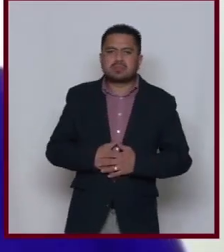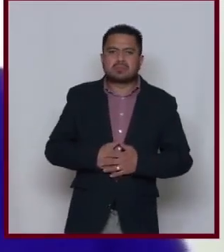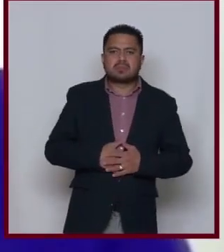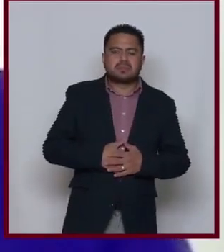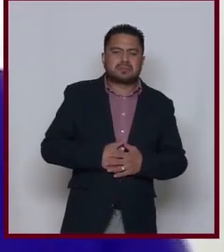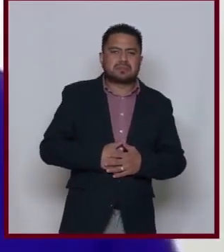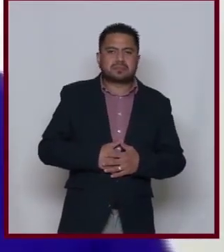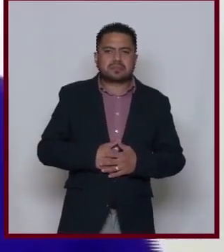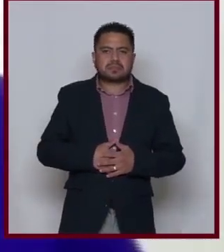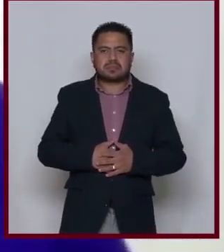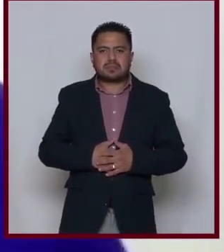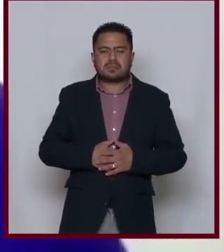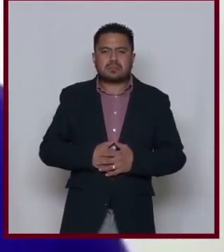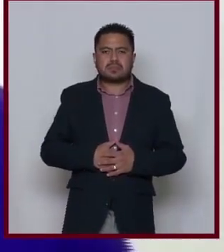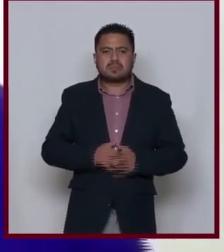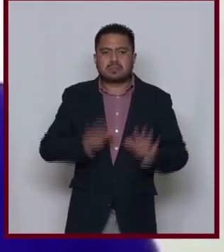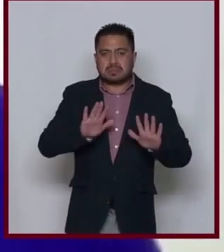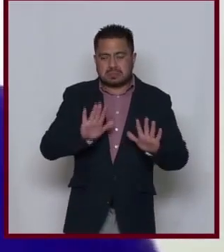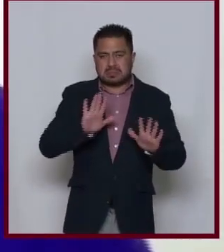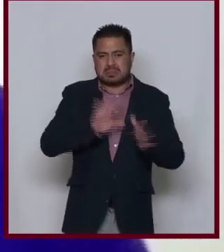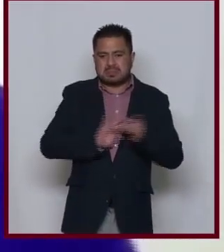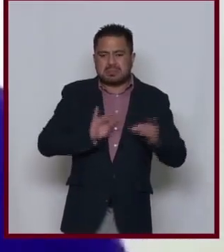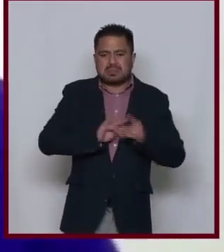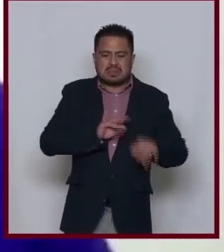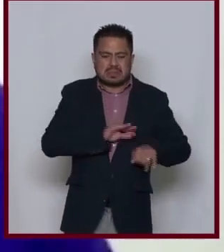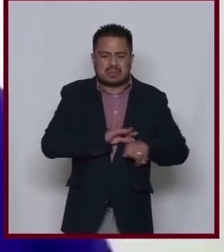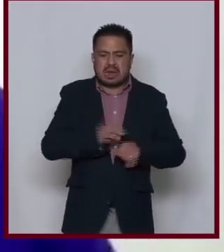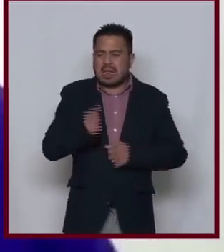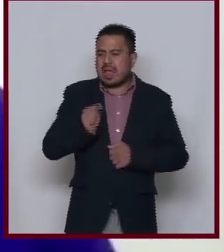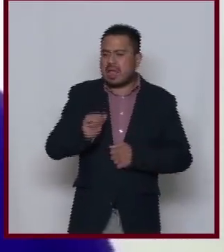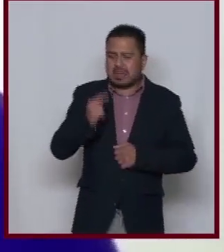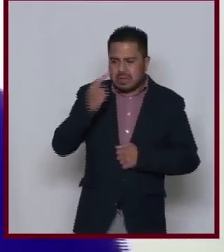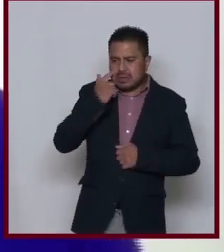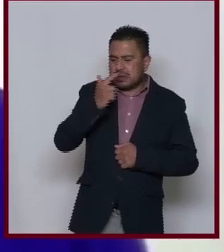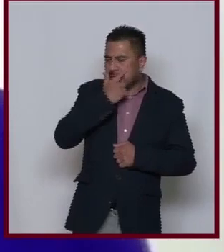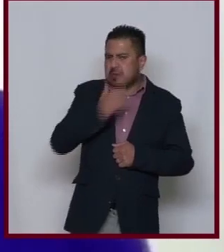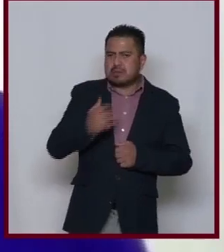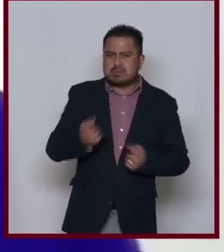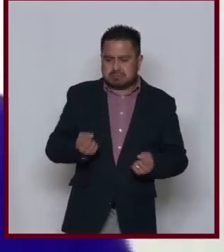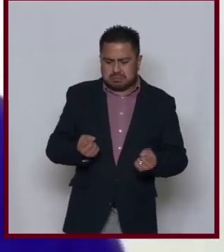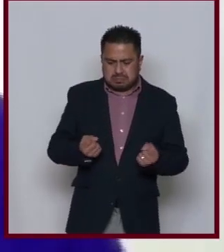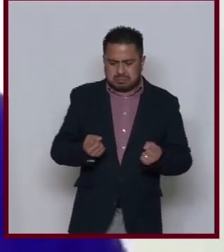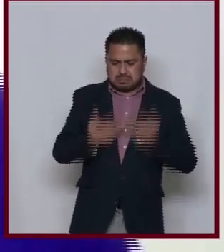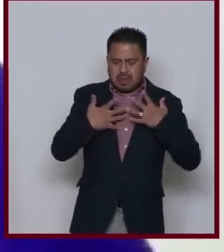Pues que me dejara guiar por mis gustos, ¿no? Porque